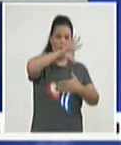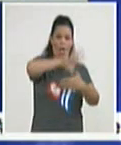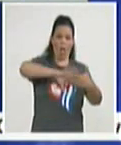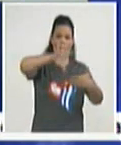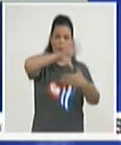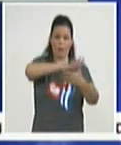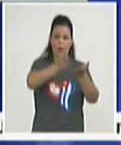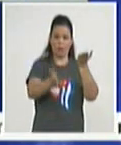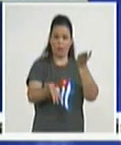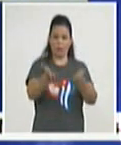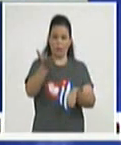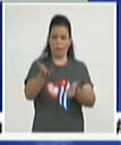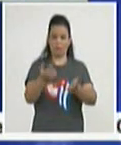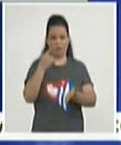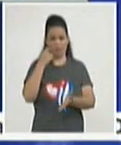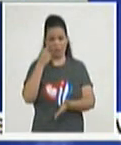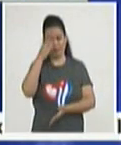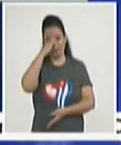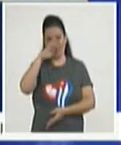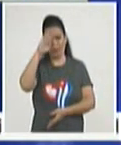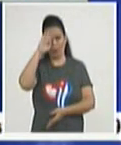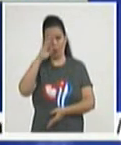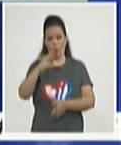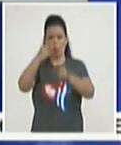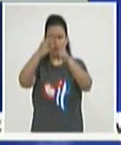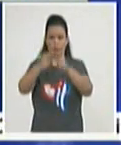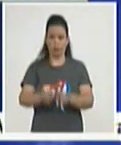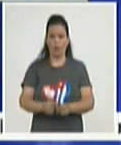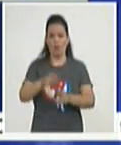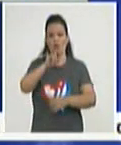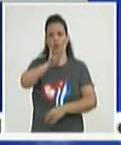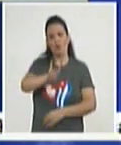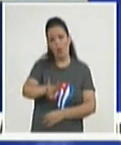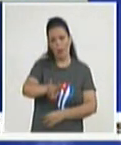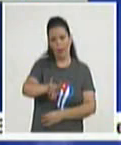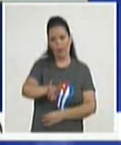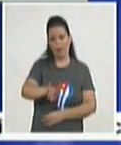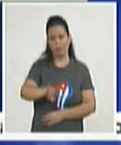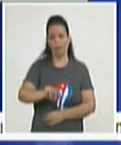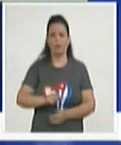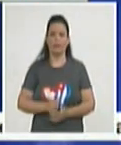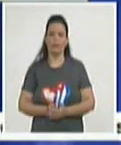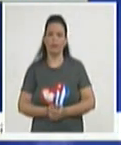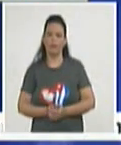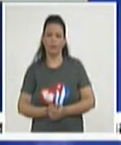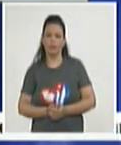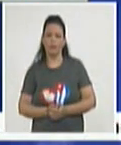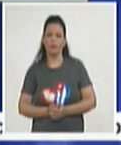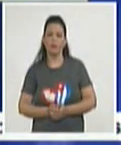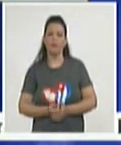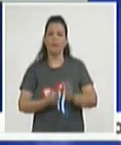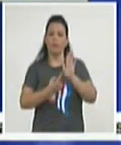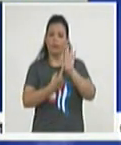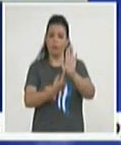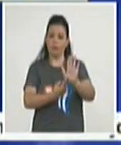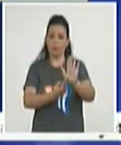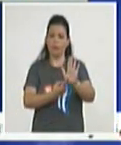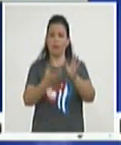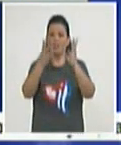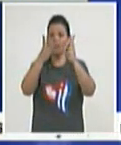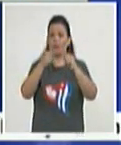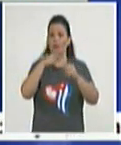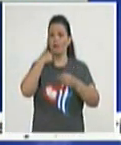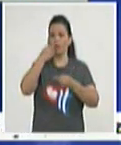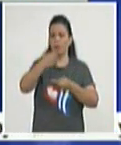una posición número 9 en cuanto a la incidencia de casos, aunque como pueden ver la letalidad muy